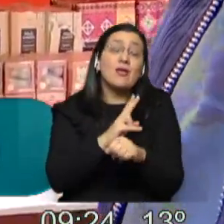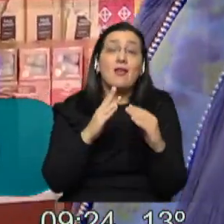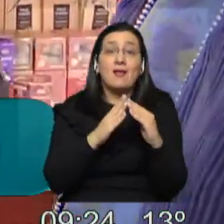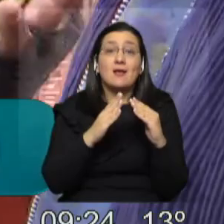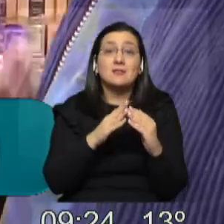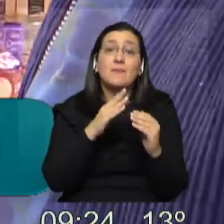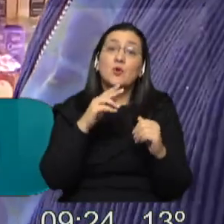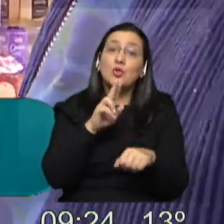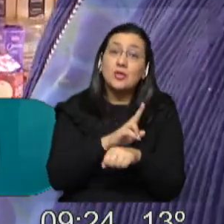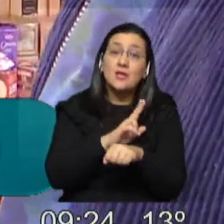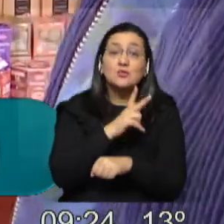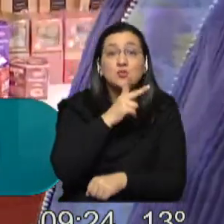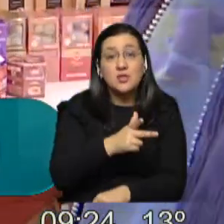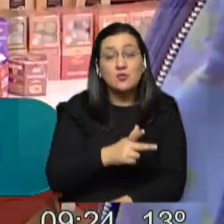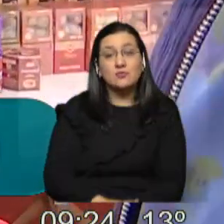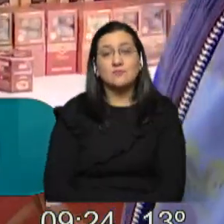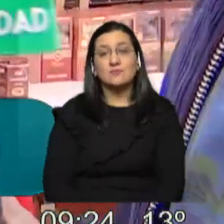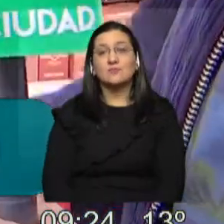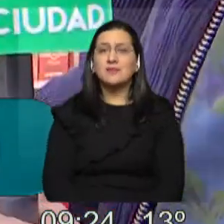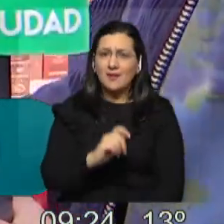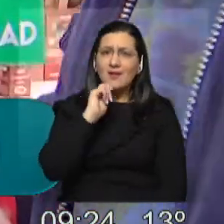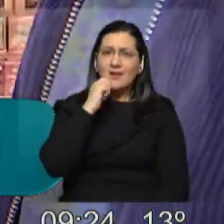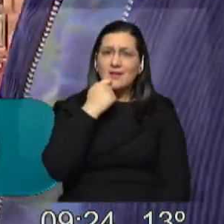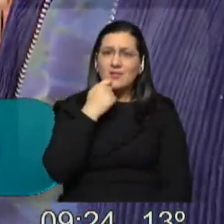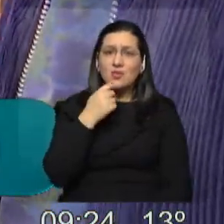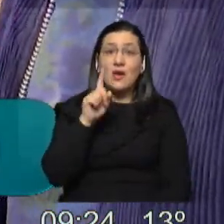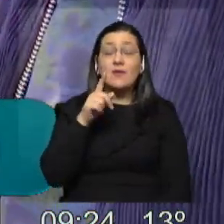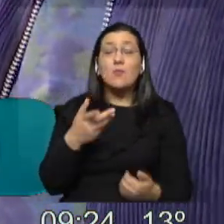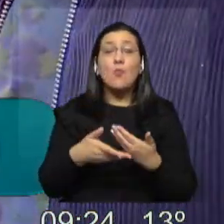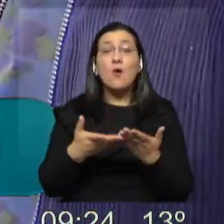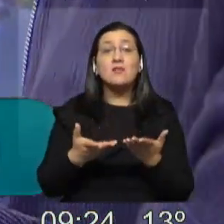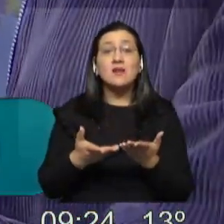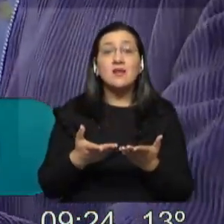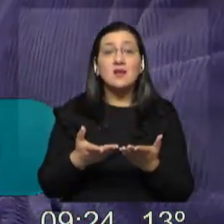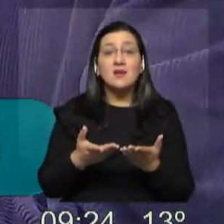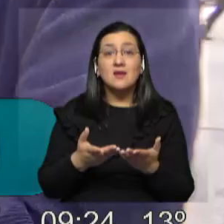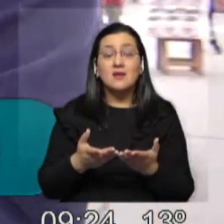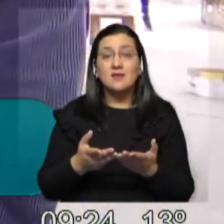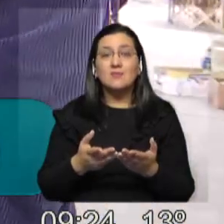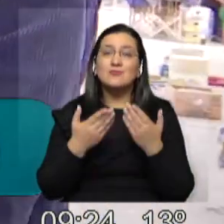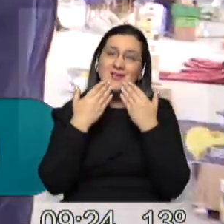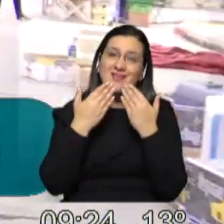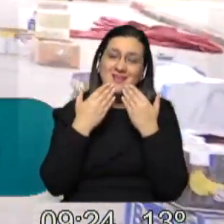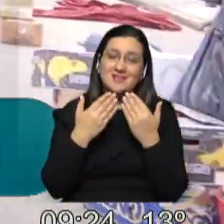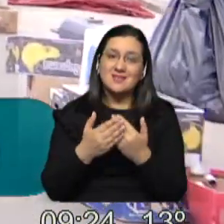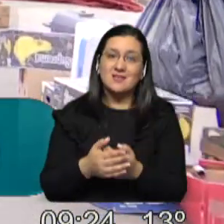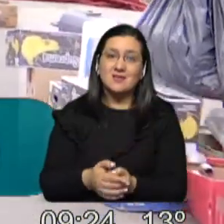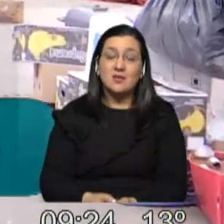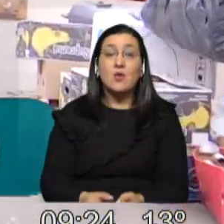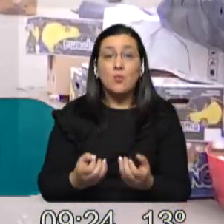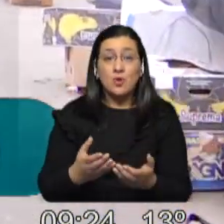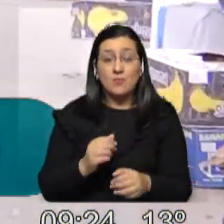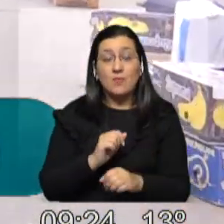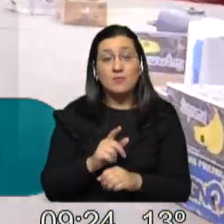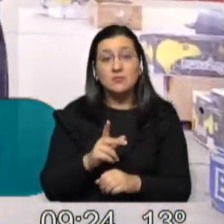Mire usted. Por eso que se lleva mucho para las casas. Qué lindo. A ver, bueno, la imagen vecino, de San vamos arriba, buena venta. Dale, gracias. Muchas gracias. Claro, el vecino. Tiene.